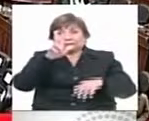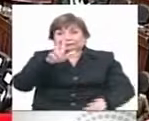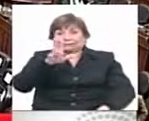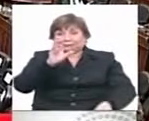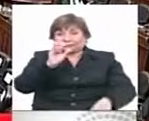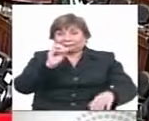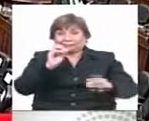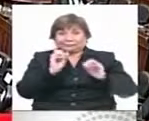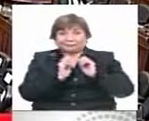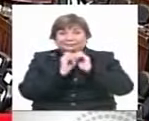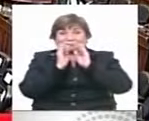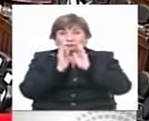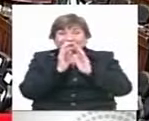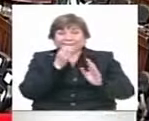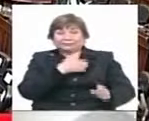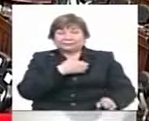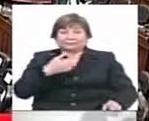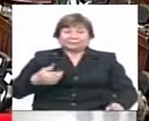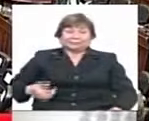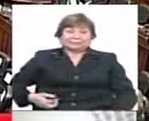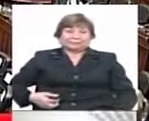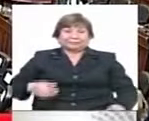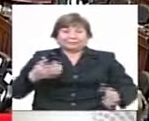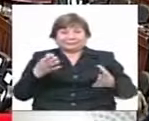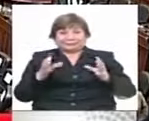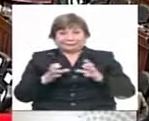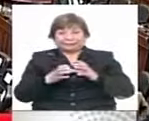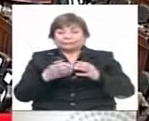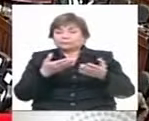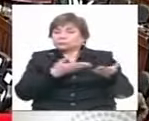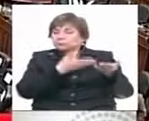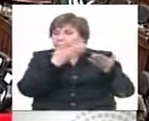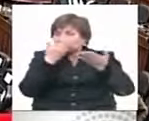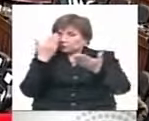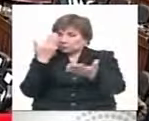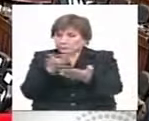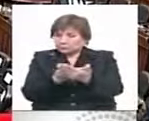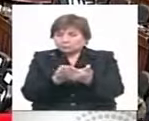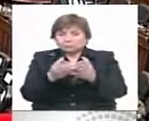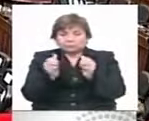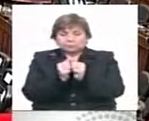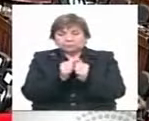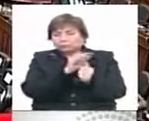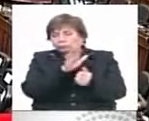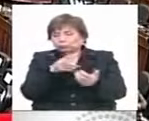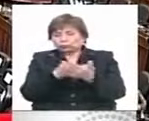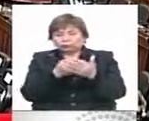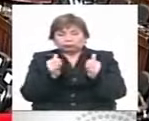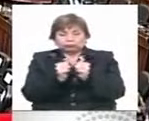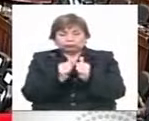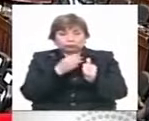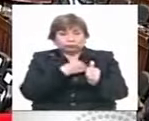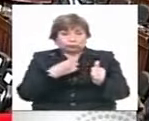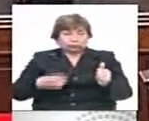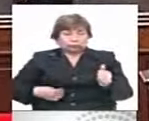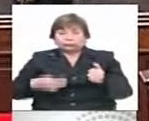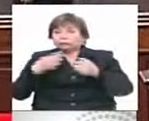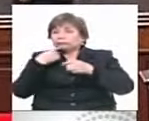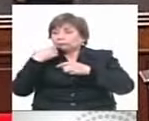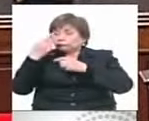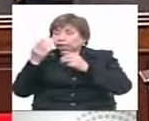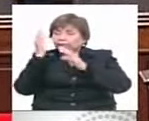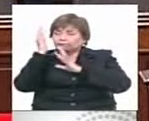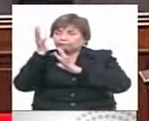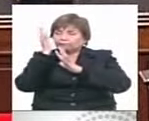sus funciones, el presidente del Consejo concurre al Congreso en compañía de los demás ministros para exponer y debatir